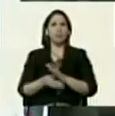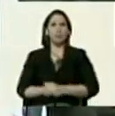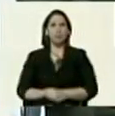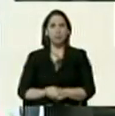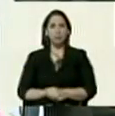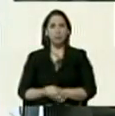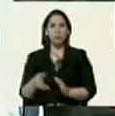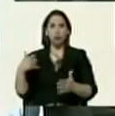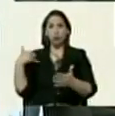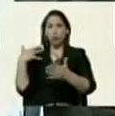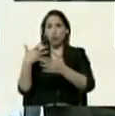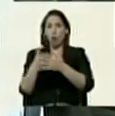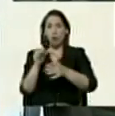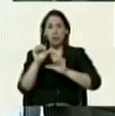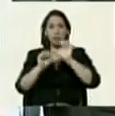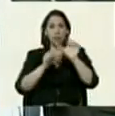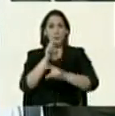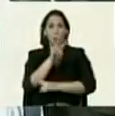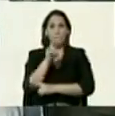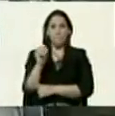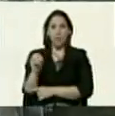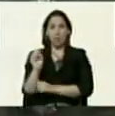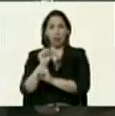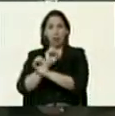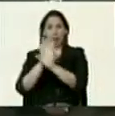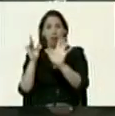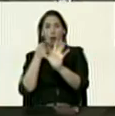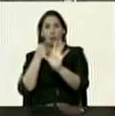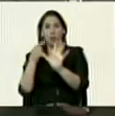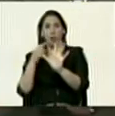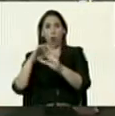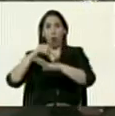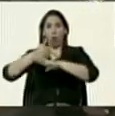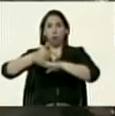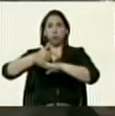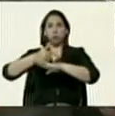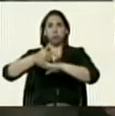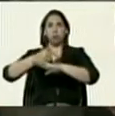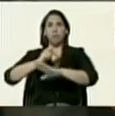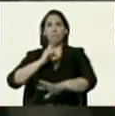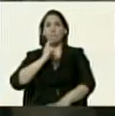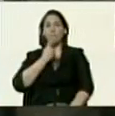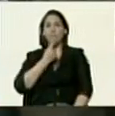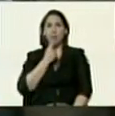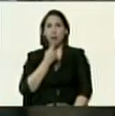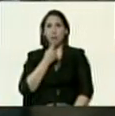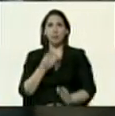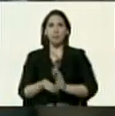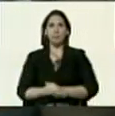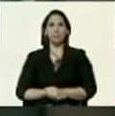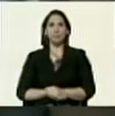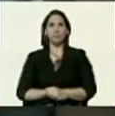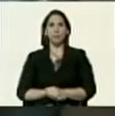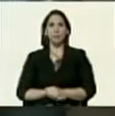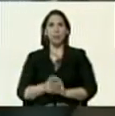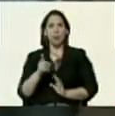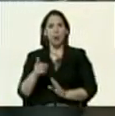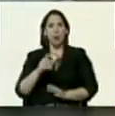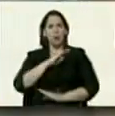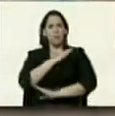durante el siglo XX. Bien claro lo dijo el general en jefe Vladimir Padrino en una contundente